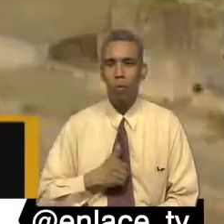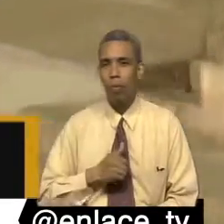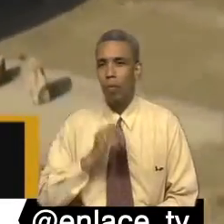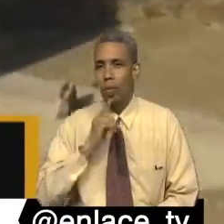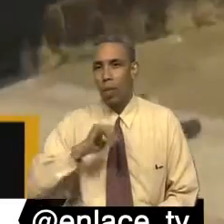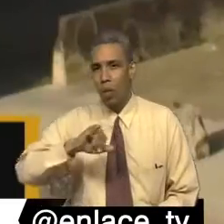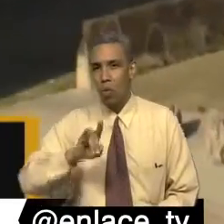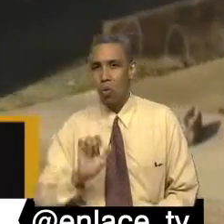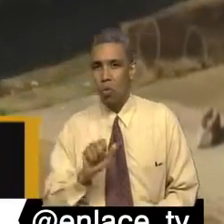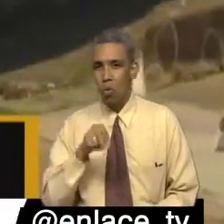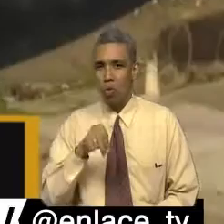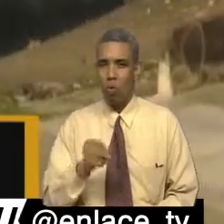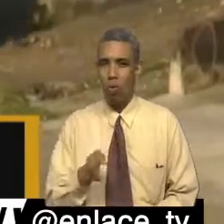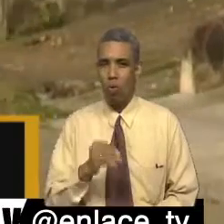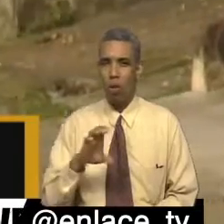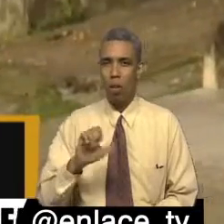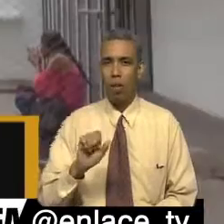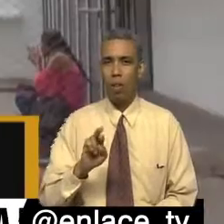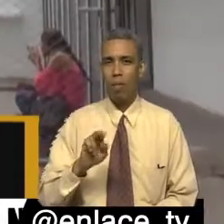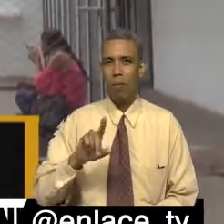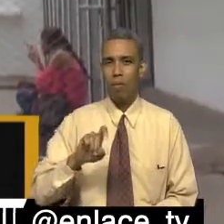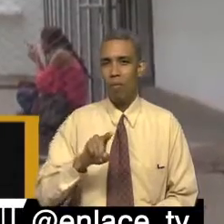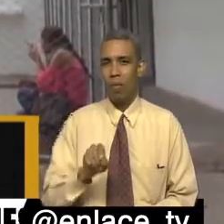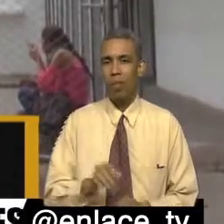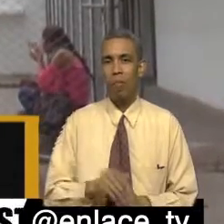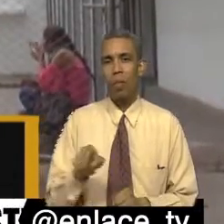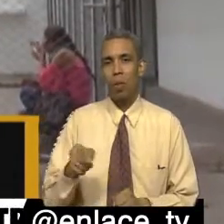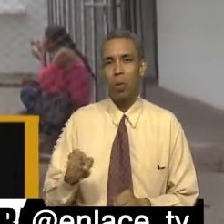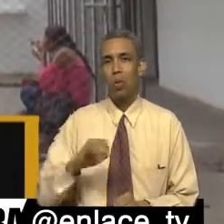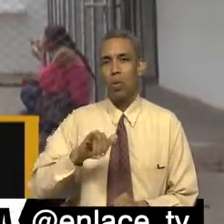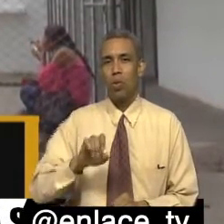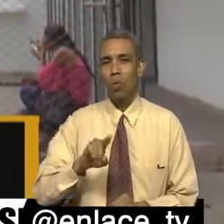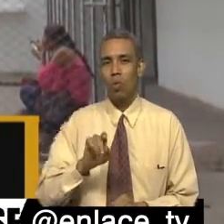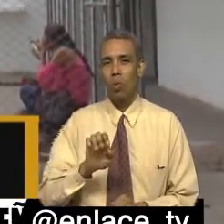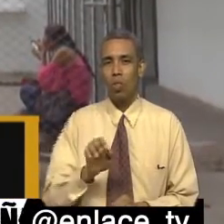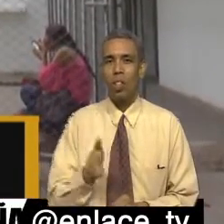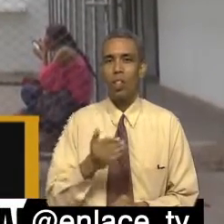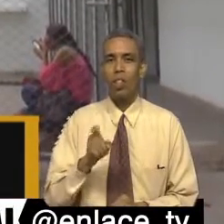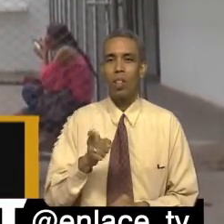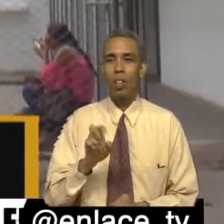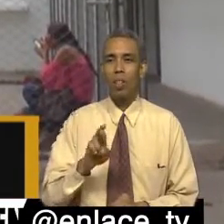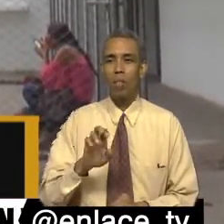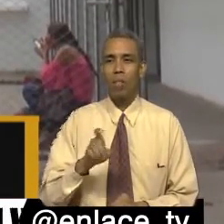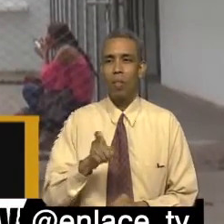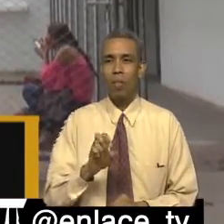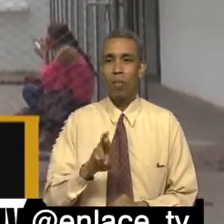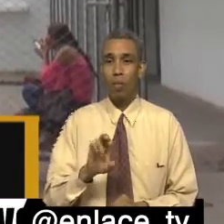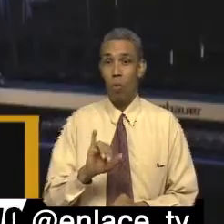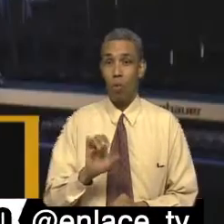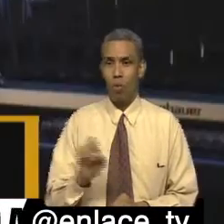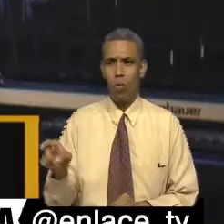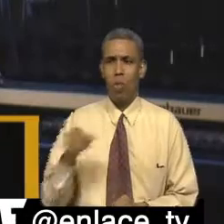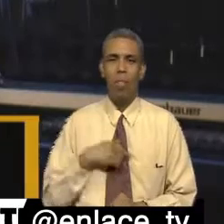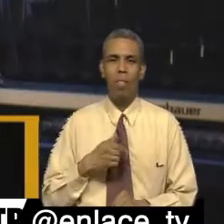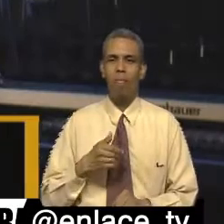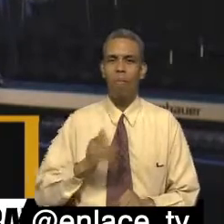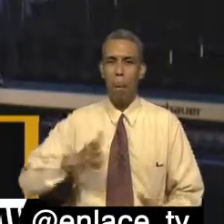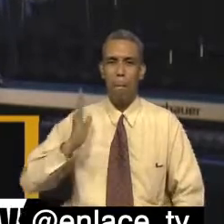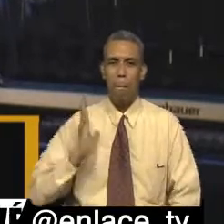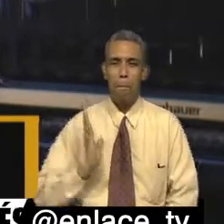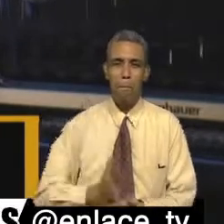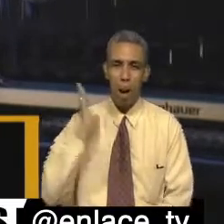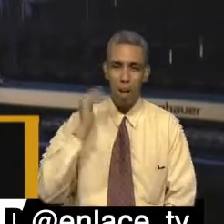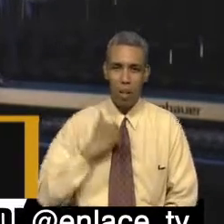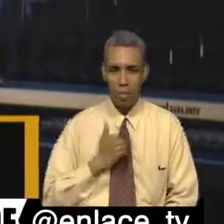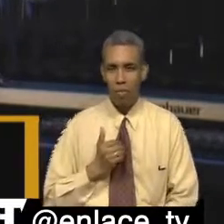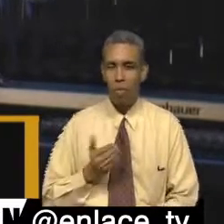Lozano Alarcón, de 22 años, y José Gregorio Agudelo, siendo llevados al Hospital Regional del Magdalena Medio. Desplazamos 2 ambulancias